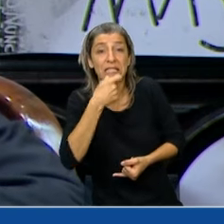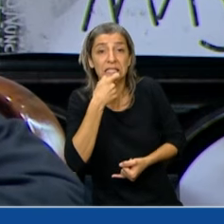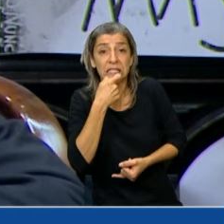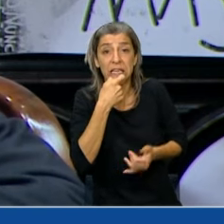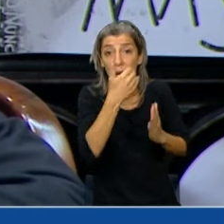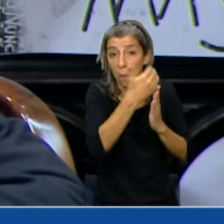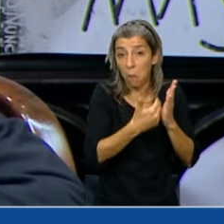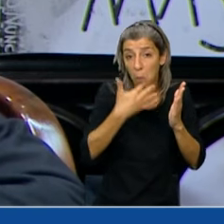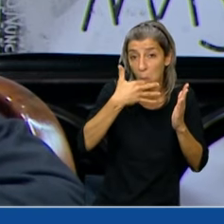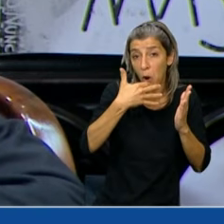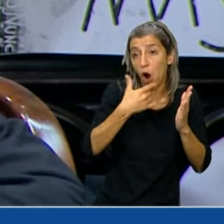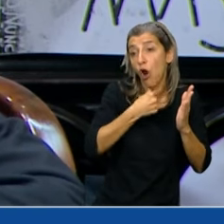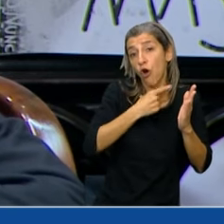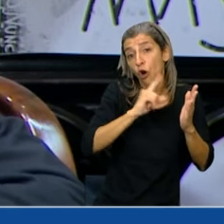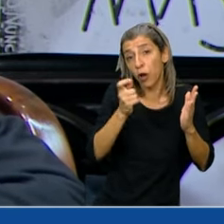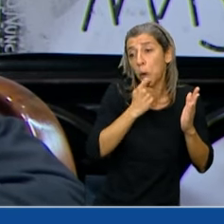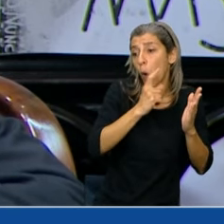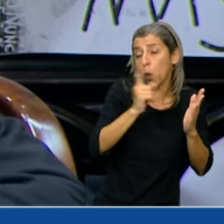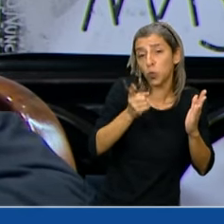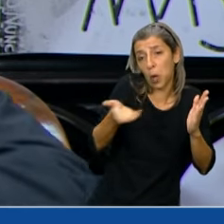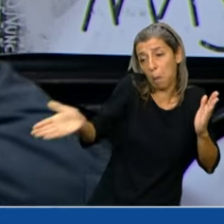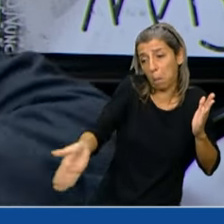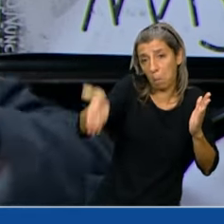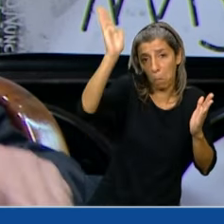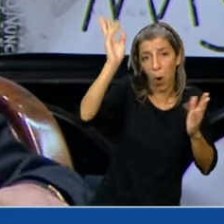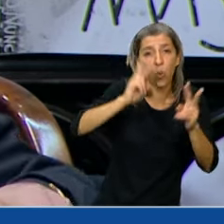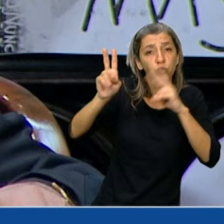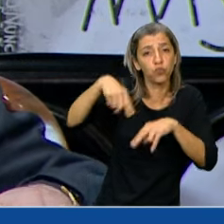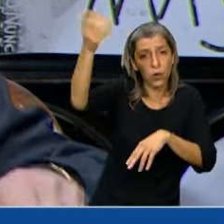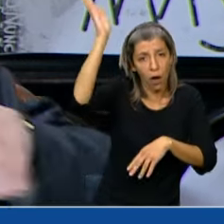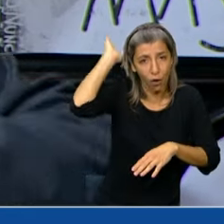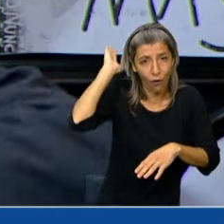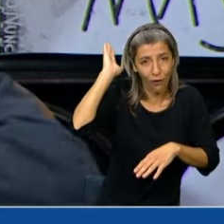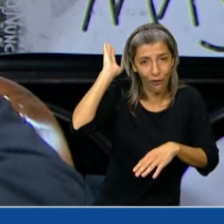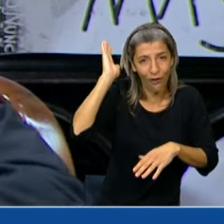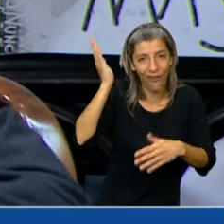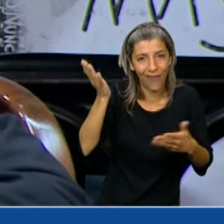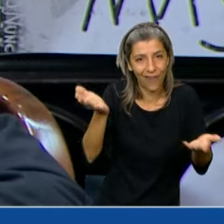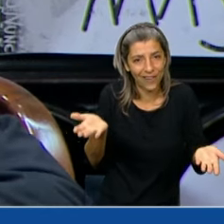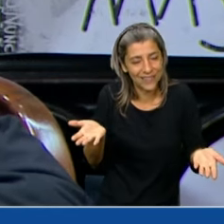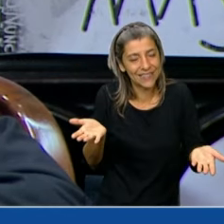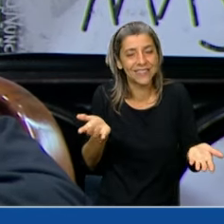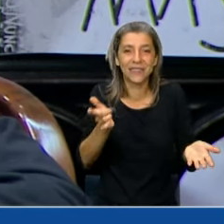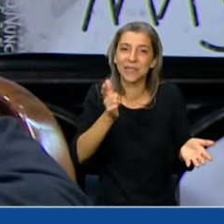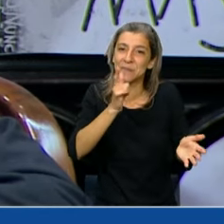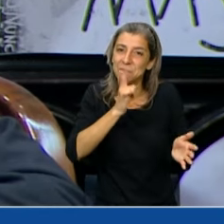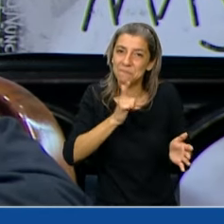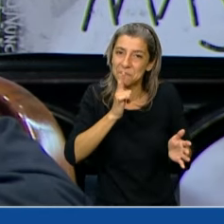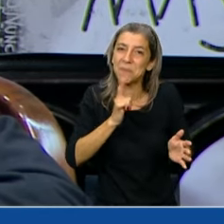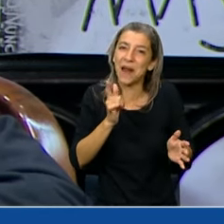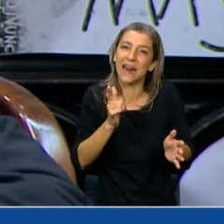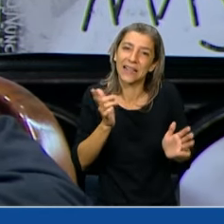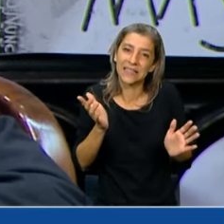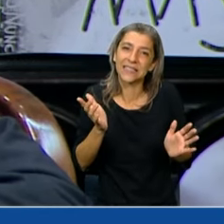de largo y seguí buscando qué es lo que hoy pasa por eso creo que lo que